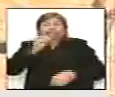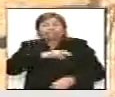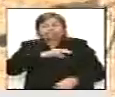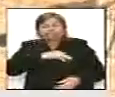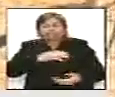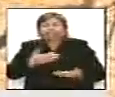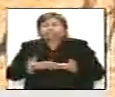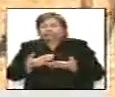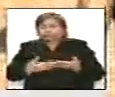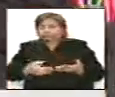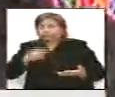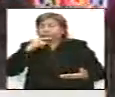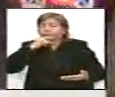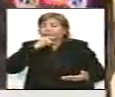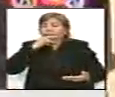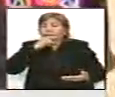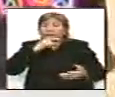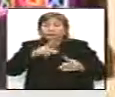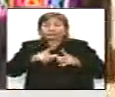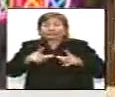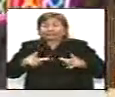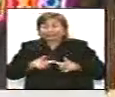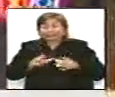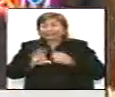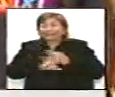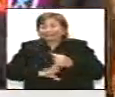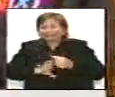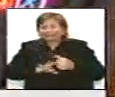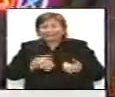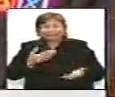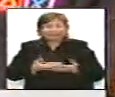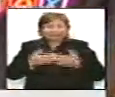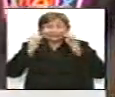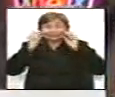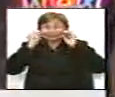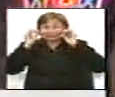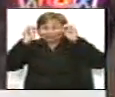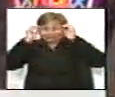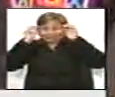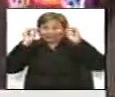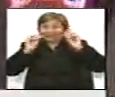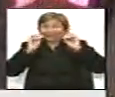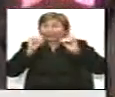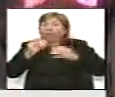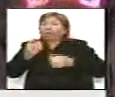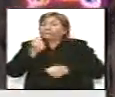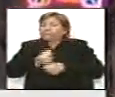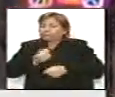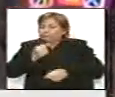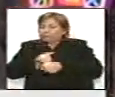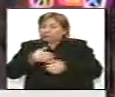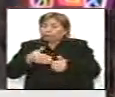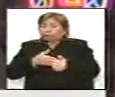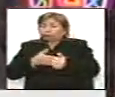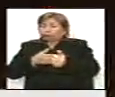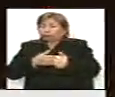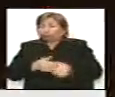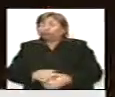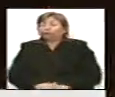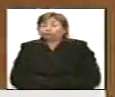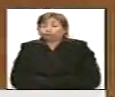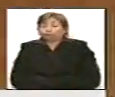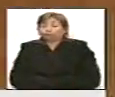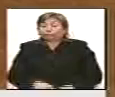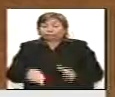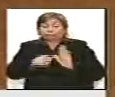el rol de la mujer en esas organizaciones de base al darle la oportunidad de ocupar puestos dirigenciales.